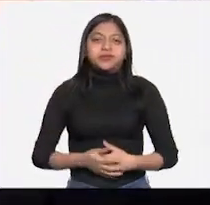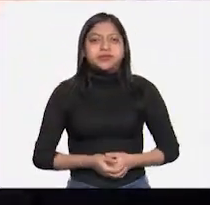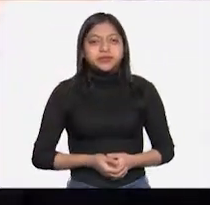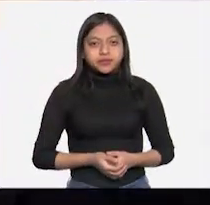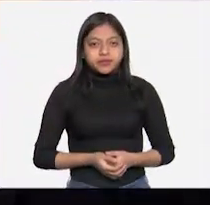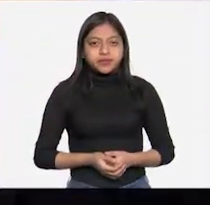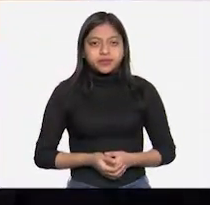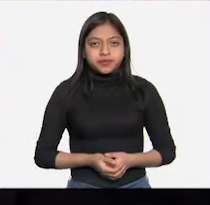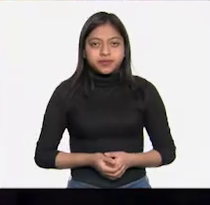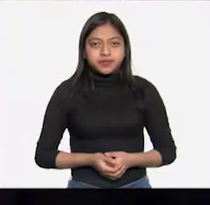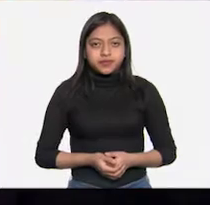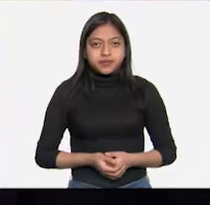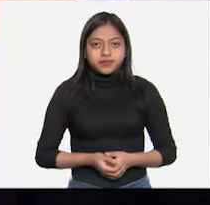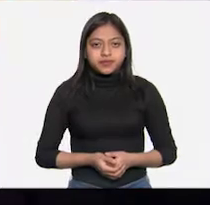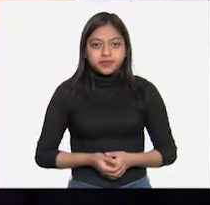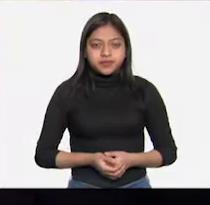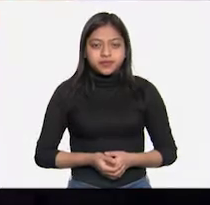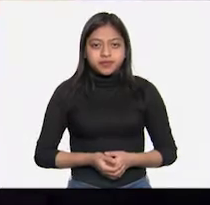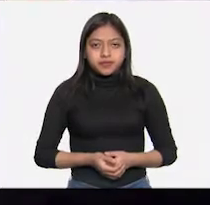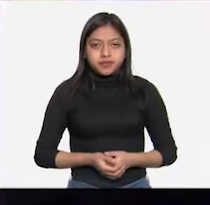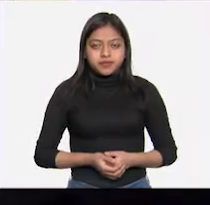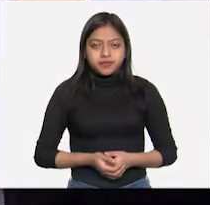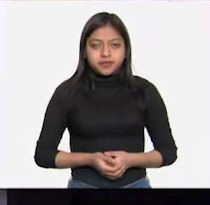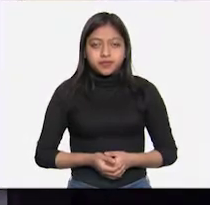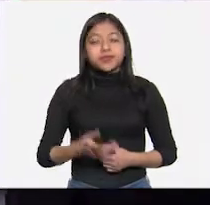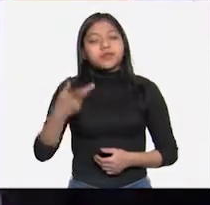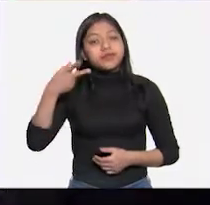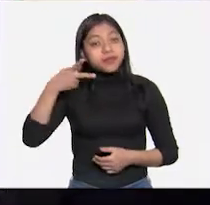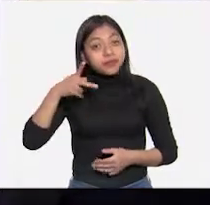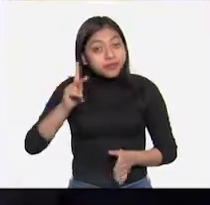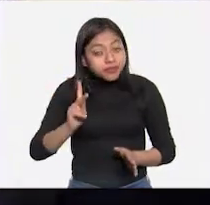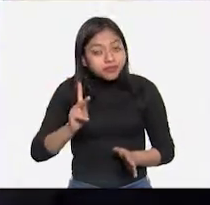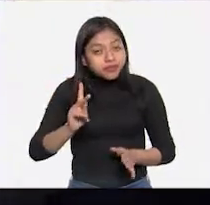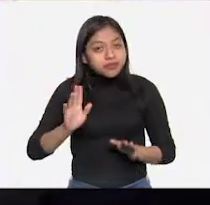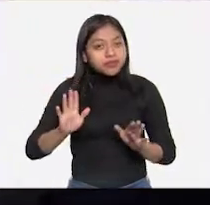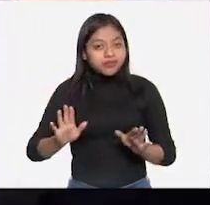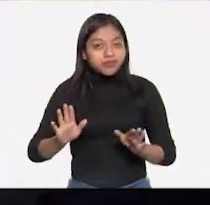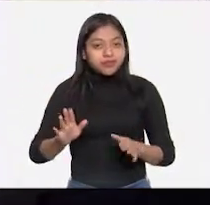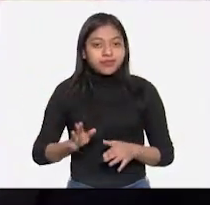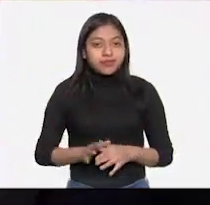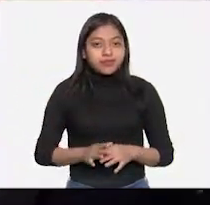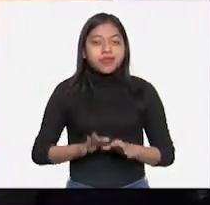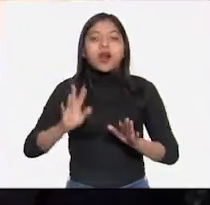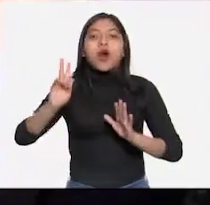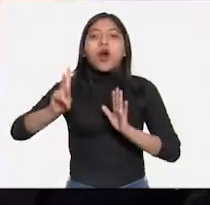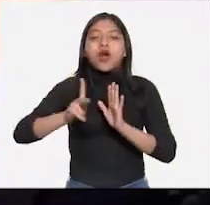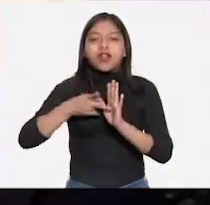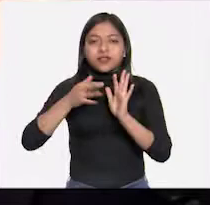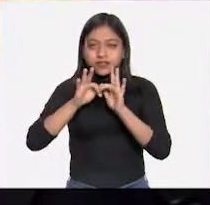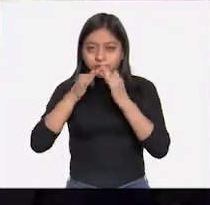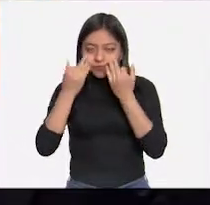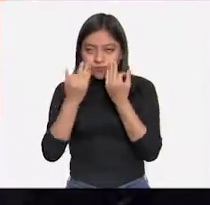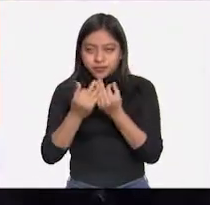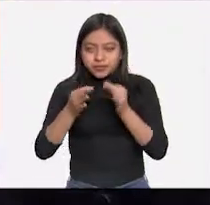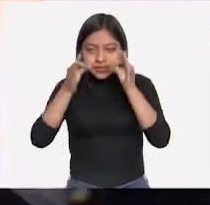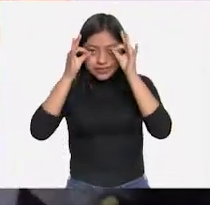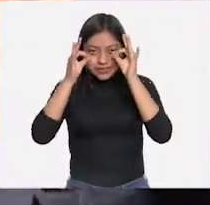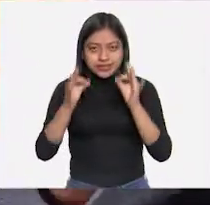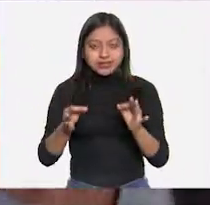esta se va a deformar. Pero vuelve a su estado original. Sí.